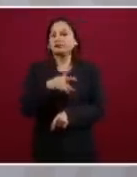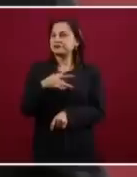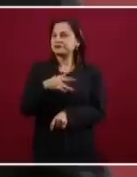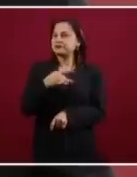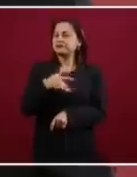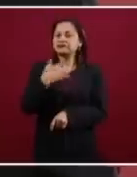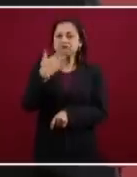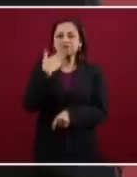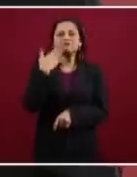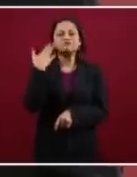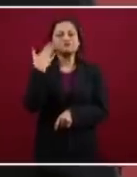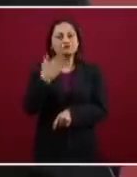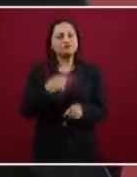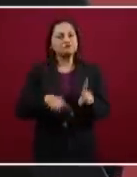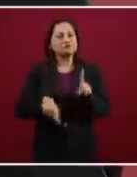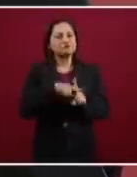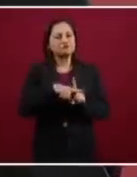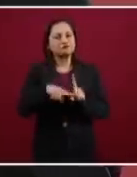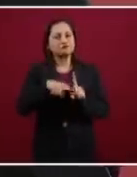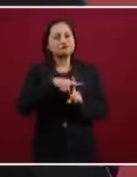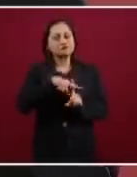y sabemos qué